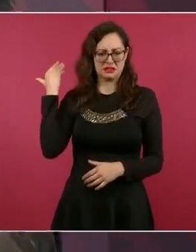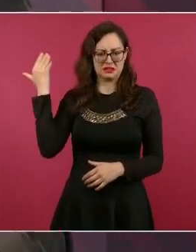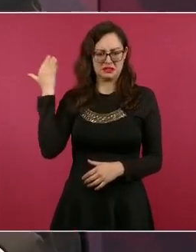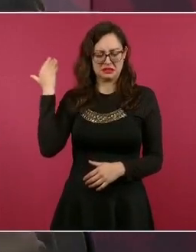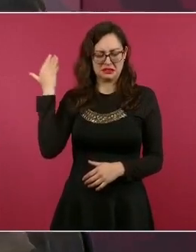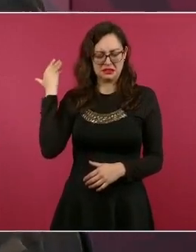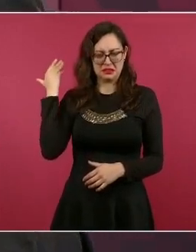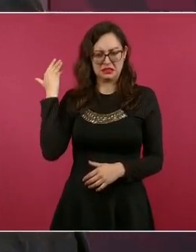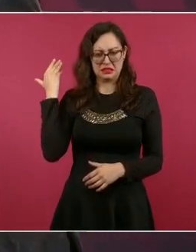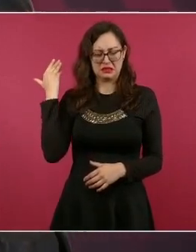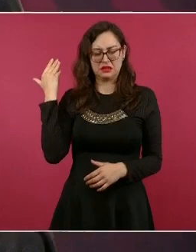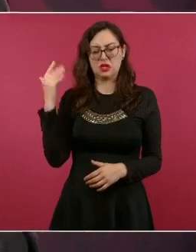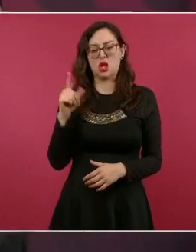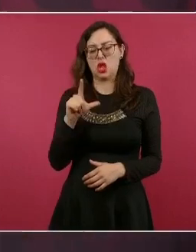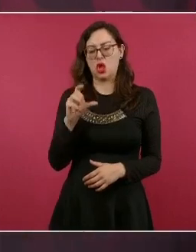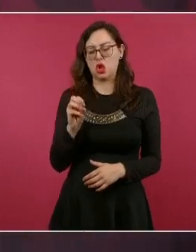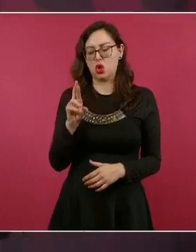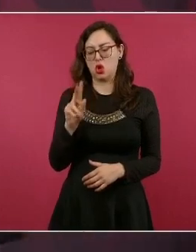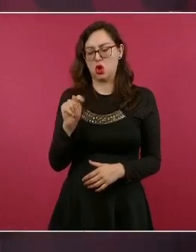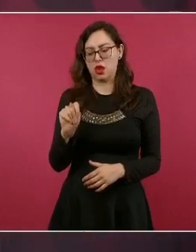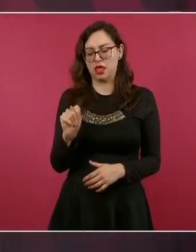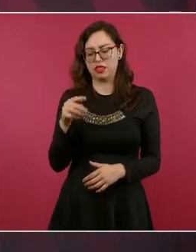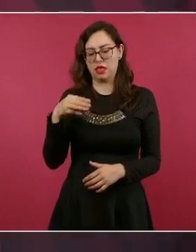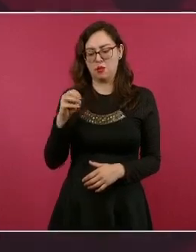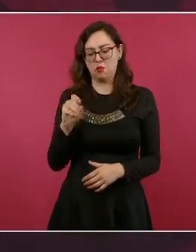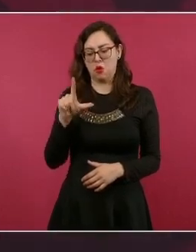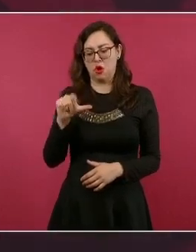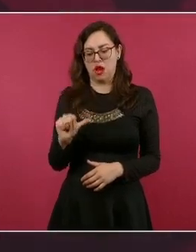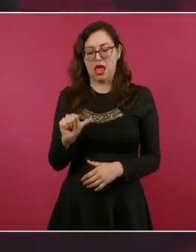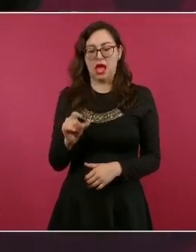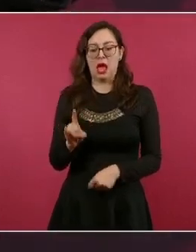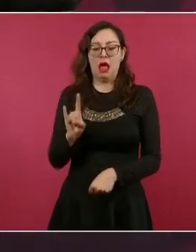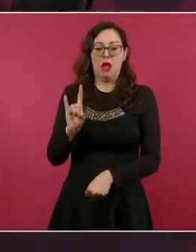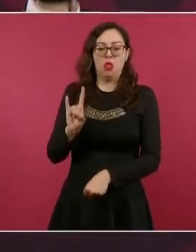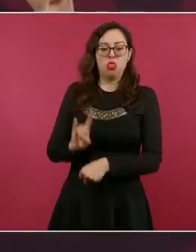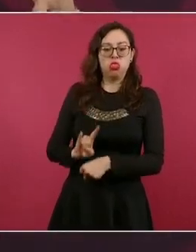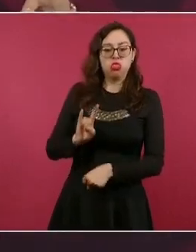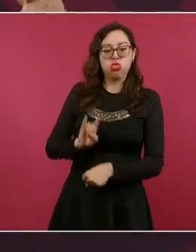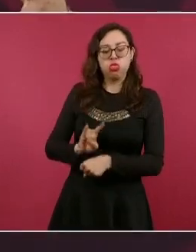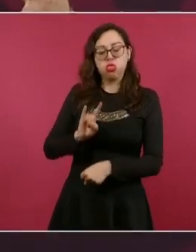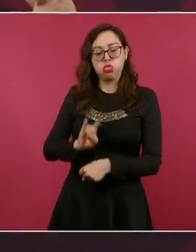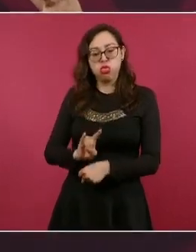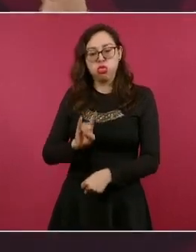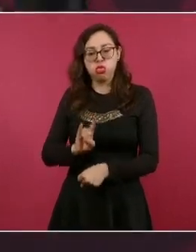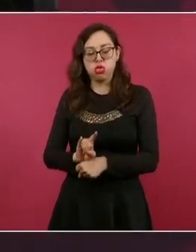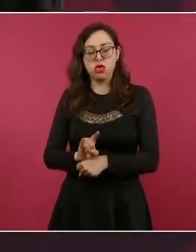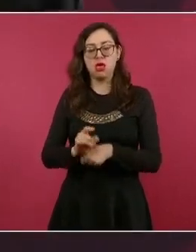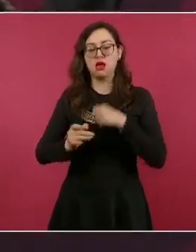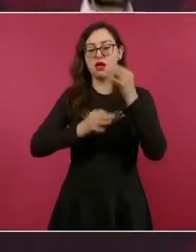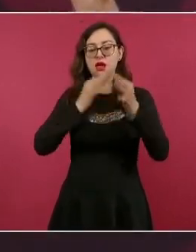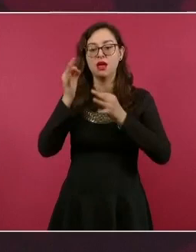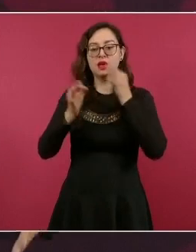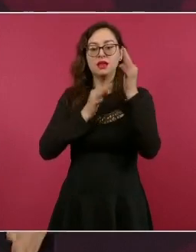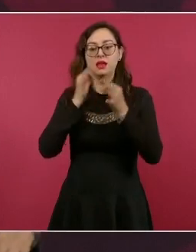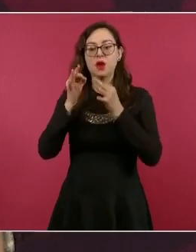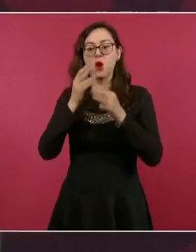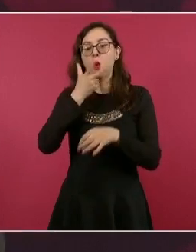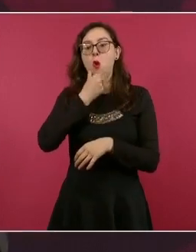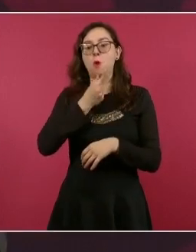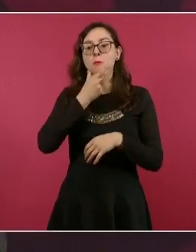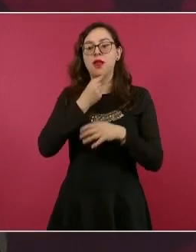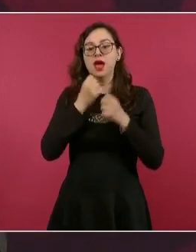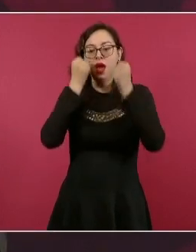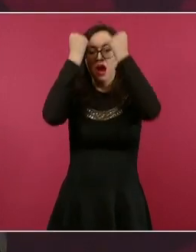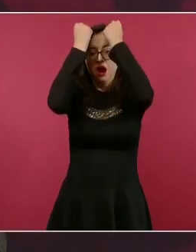cuando entrevista a un encapuchado, pues es de ahí, de esa región,